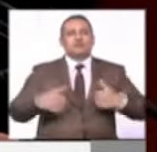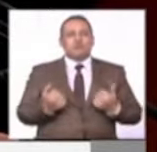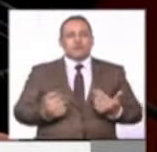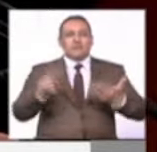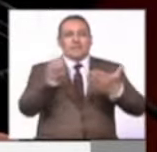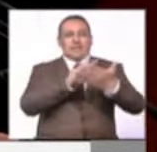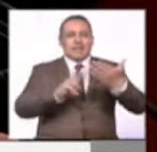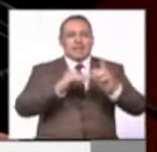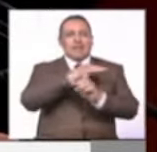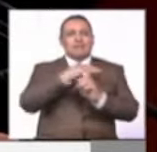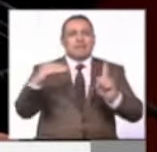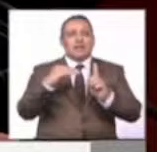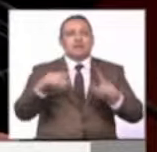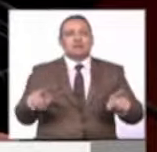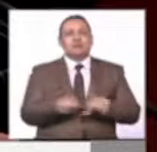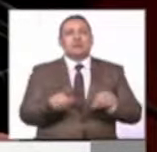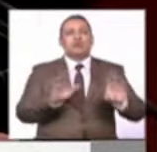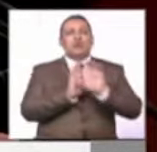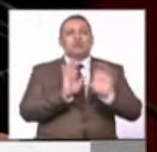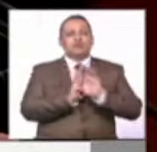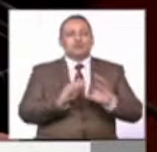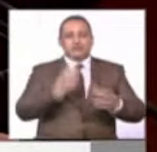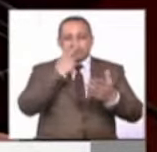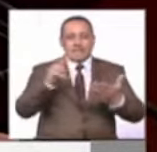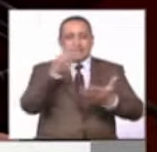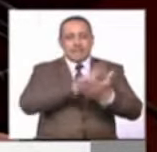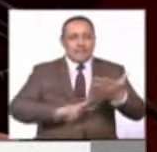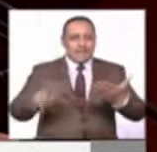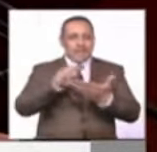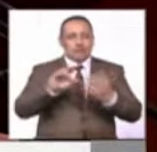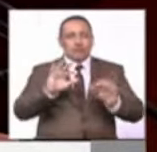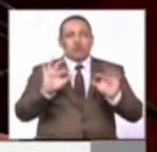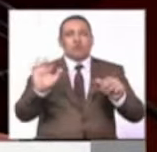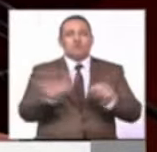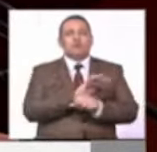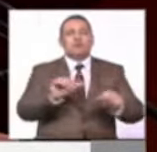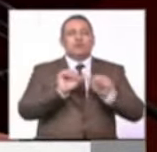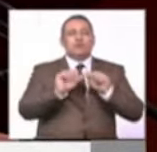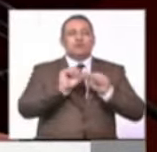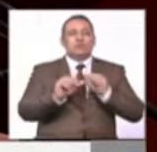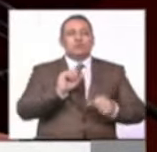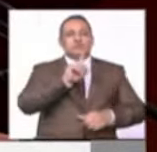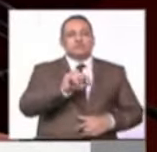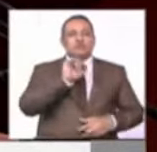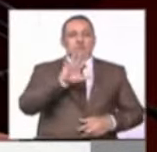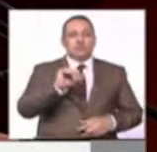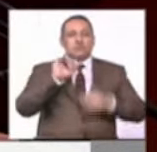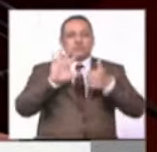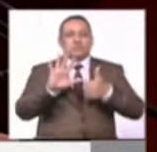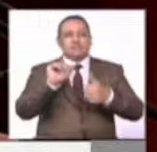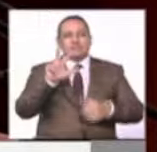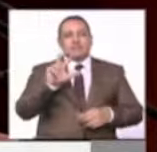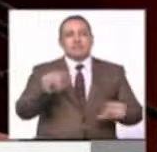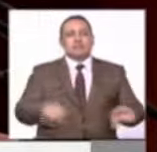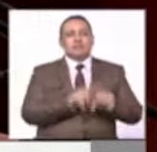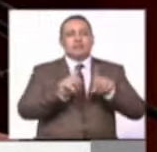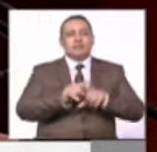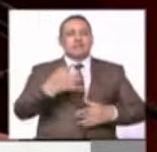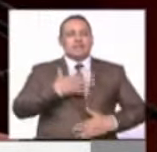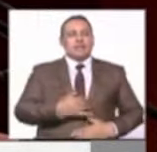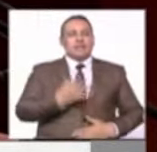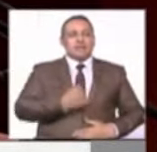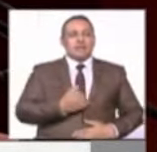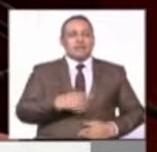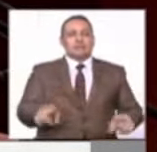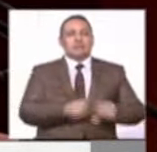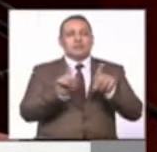medias la Constitución se lee en su conjunto si uno lee el artículo 1563 que habla de la edad